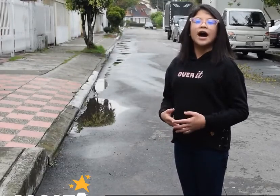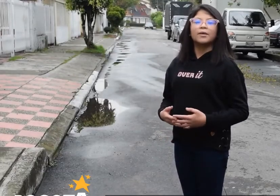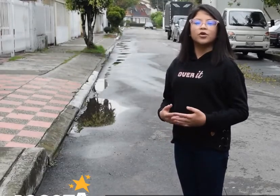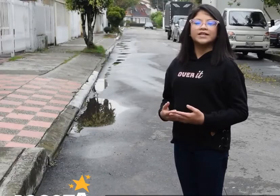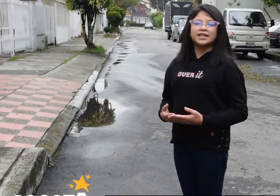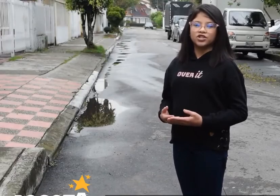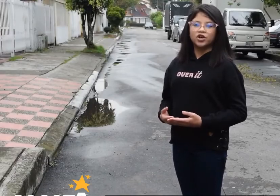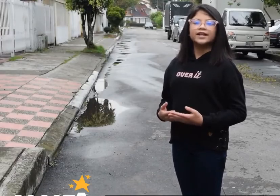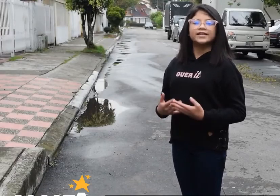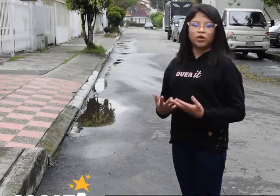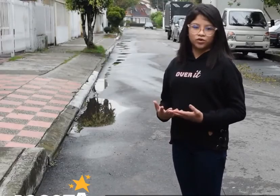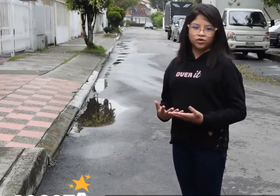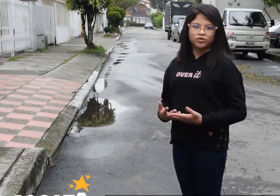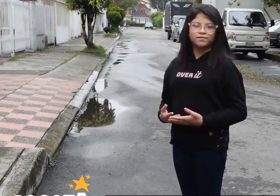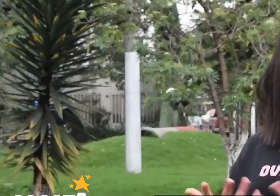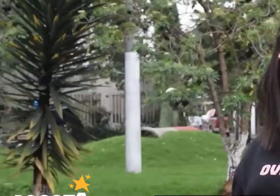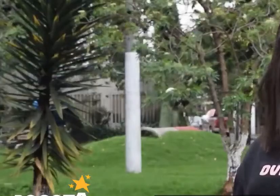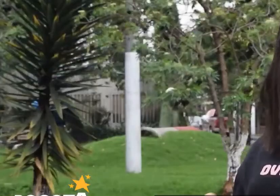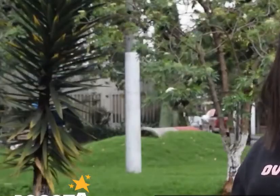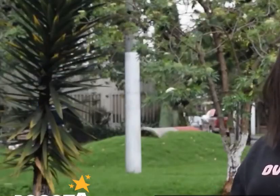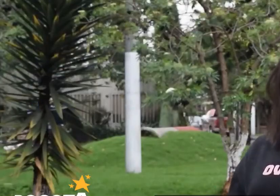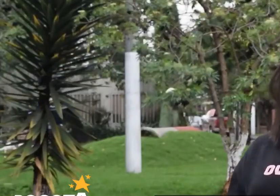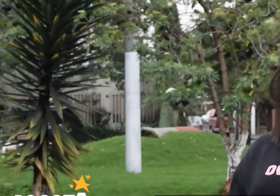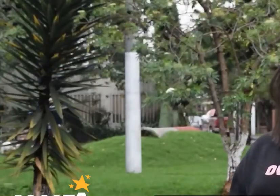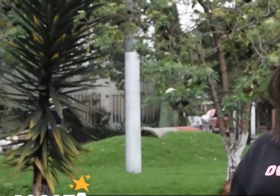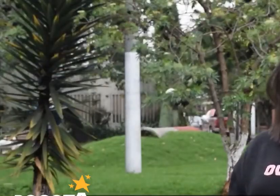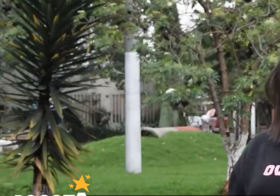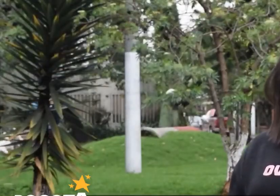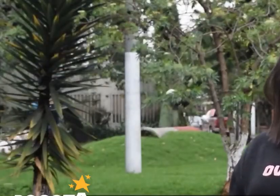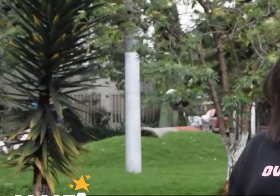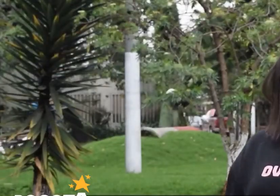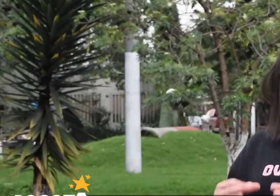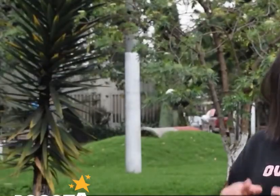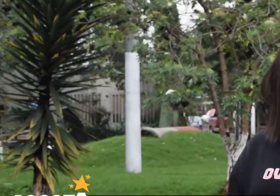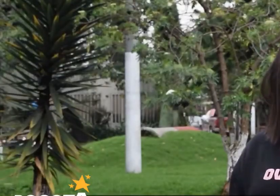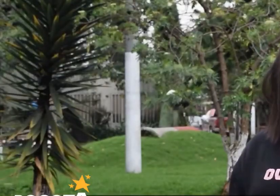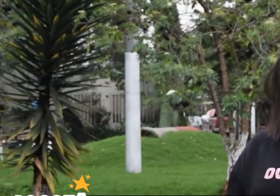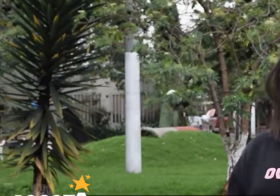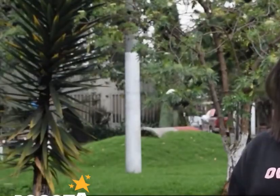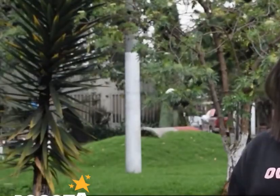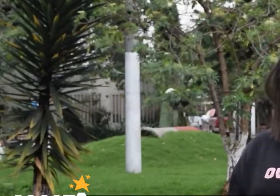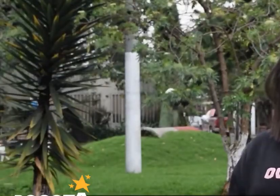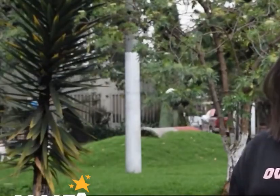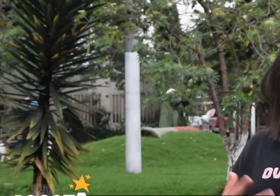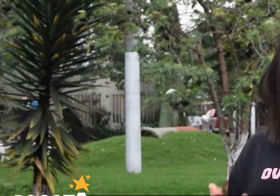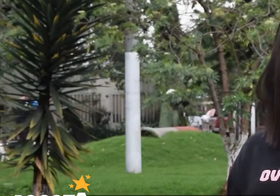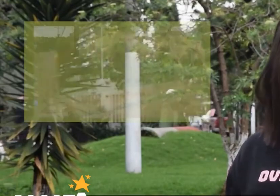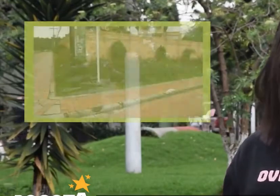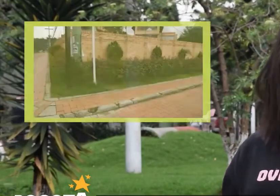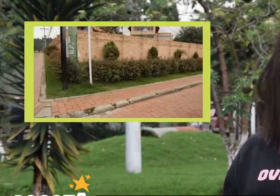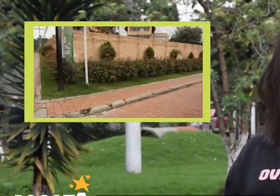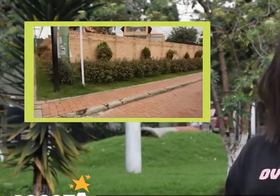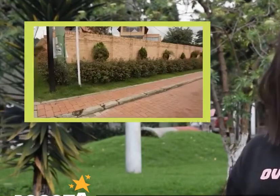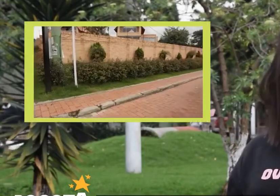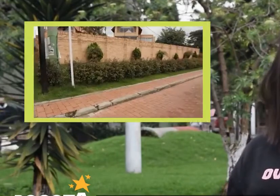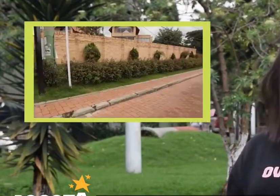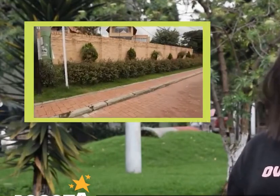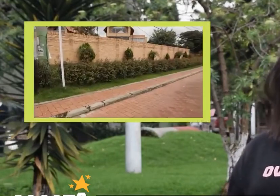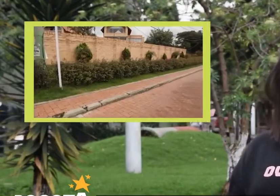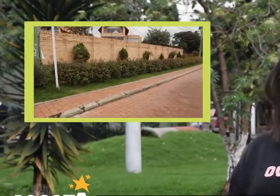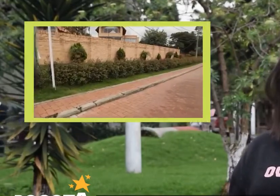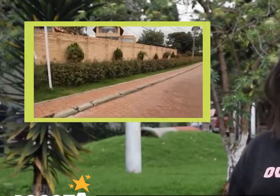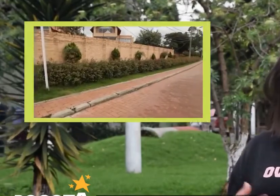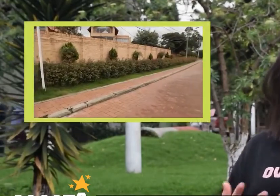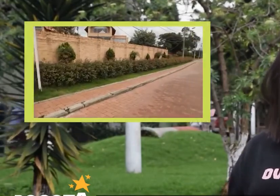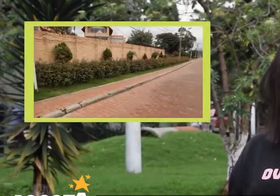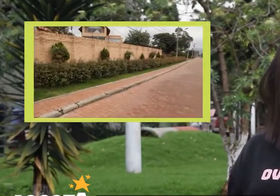urbano, arbolización, entre otros. ¿Quién elige las obras? La comunidad es la encargada de elegir qué obras se ejecutarán en